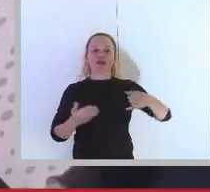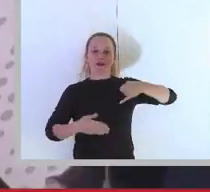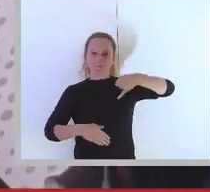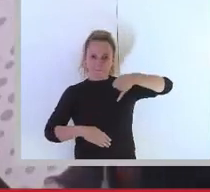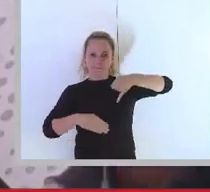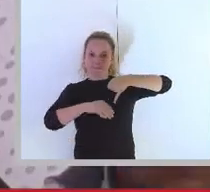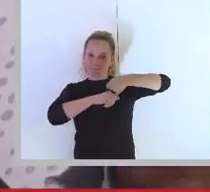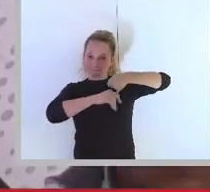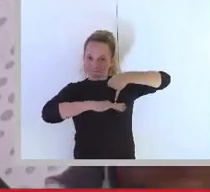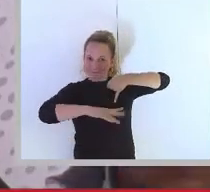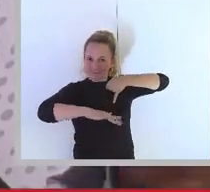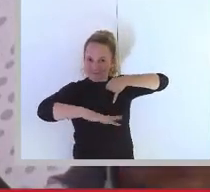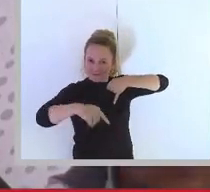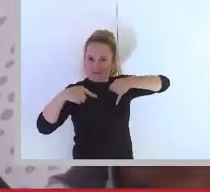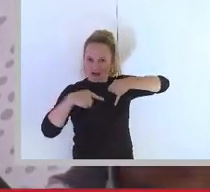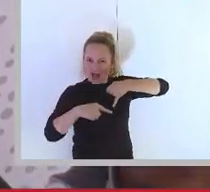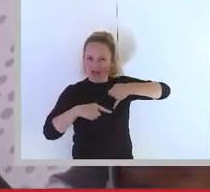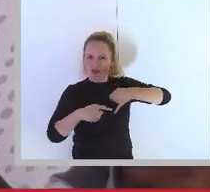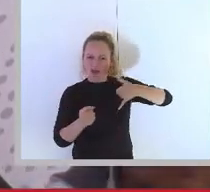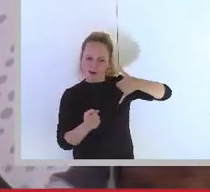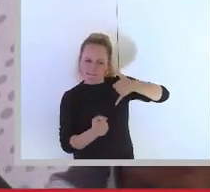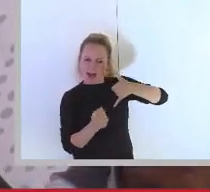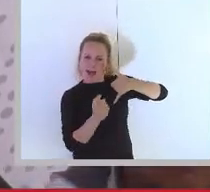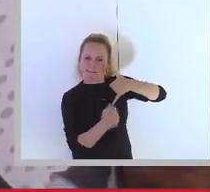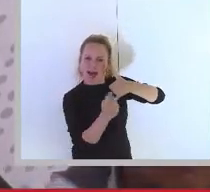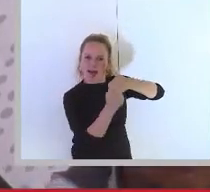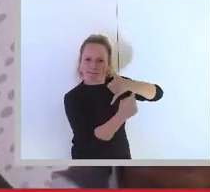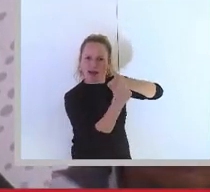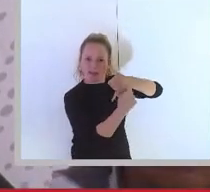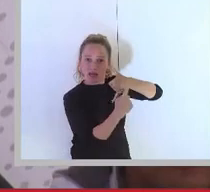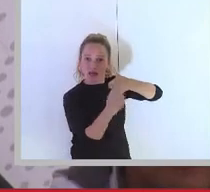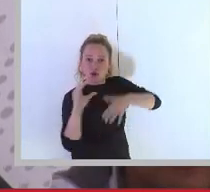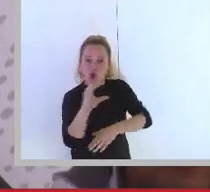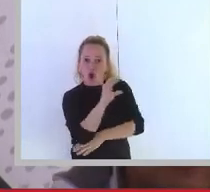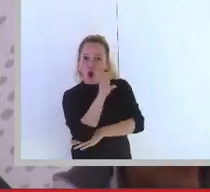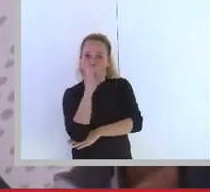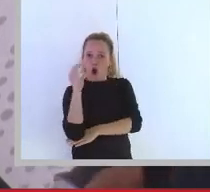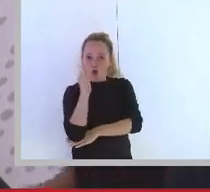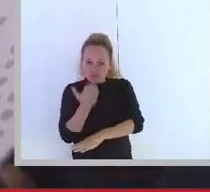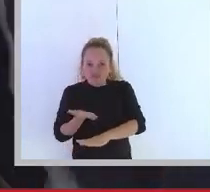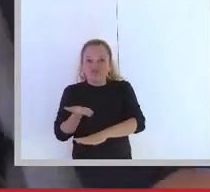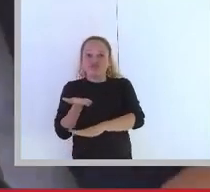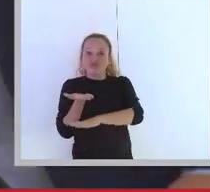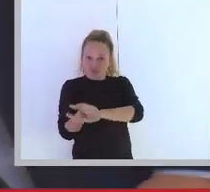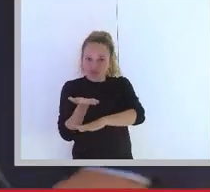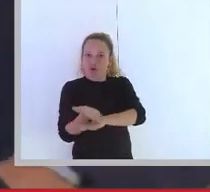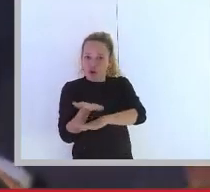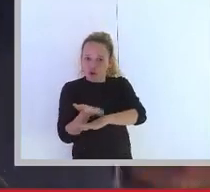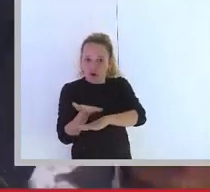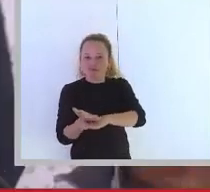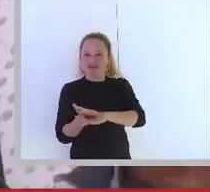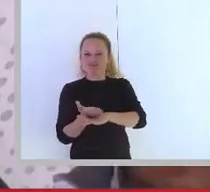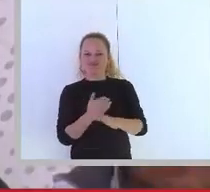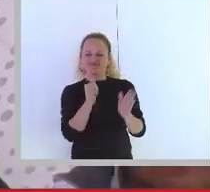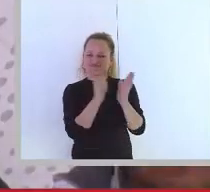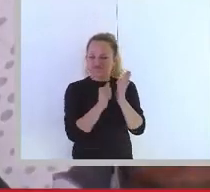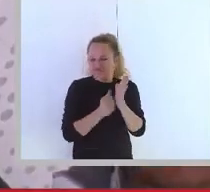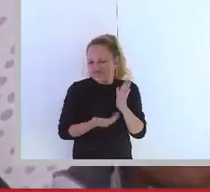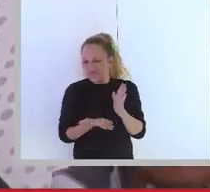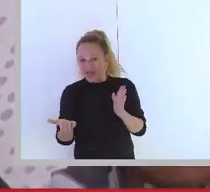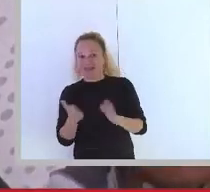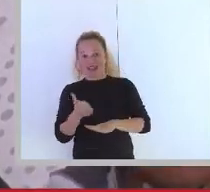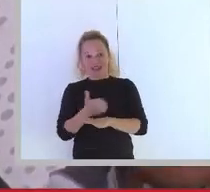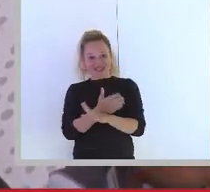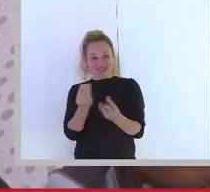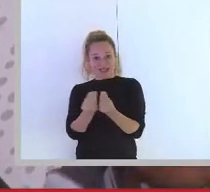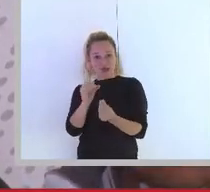y en cada uno de los sitios donde se están planeando estos multicampos, que como decía el